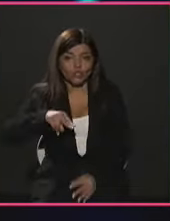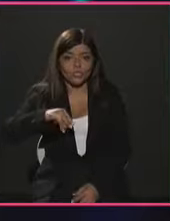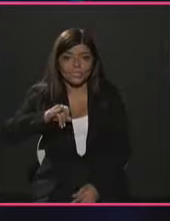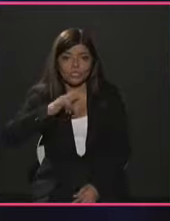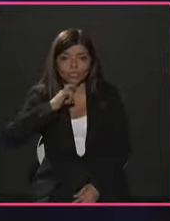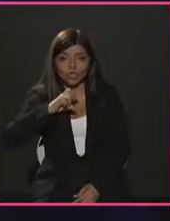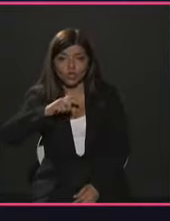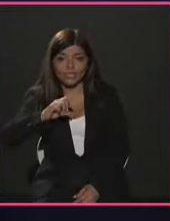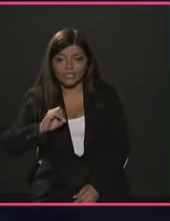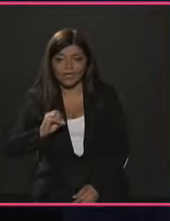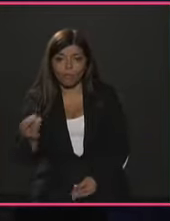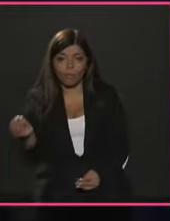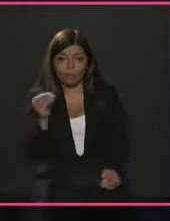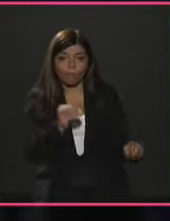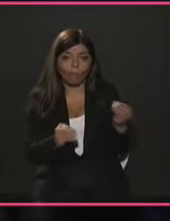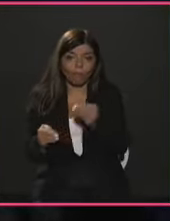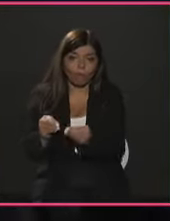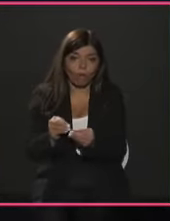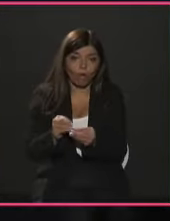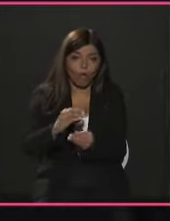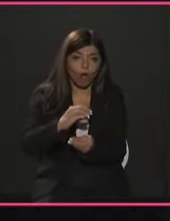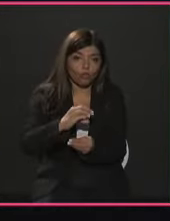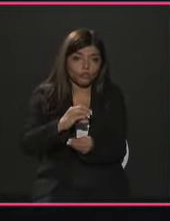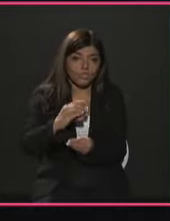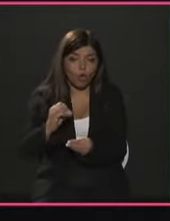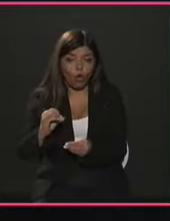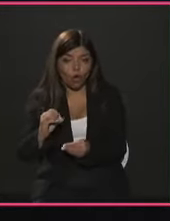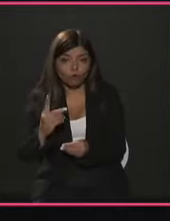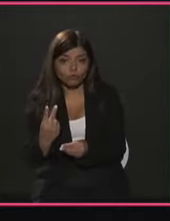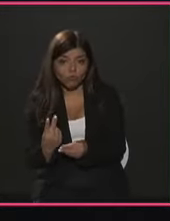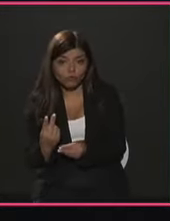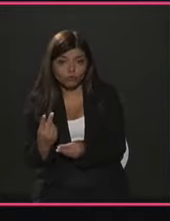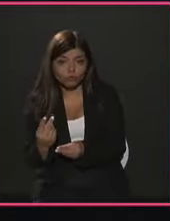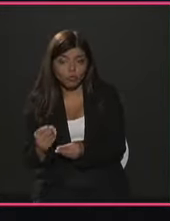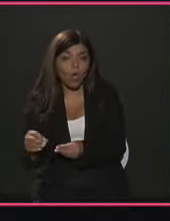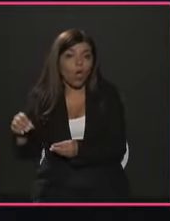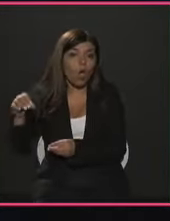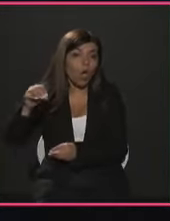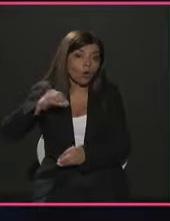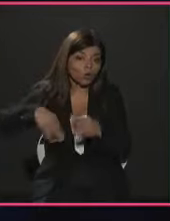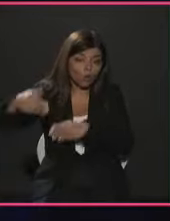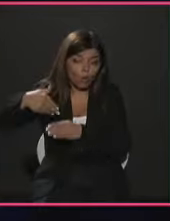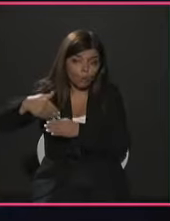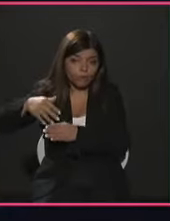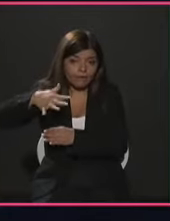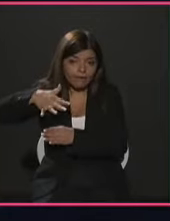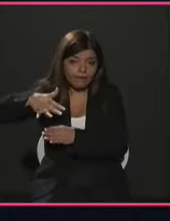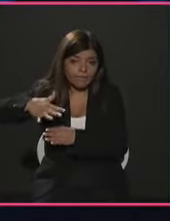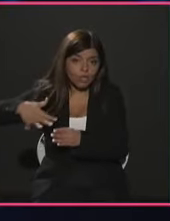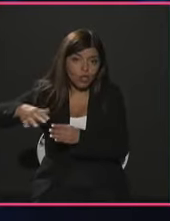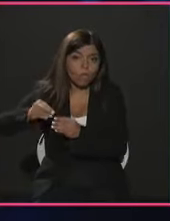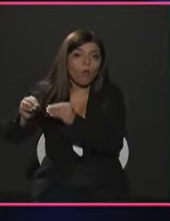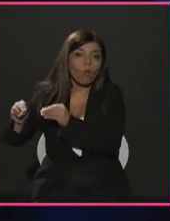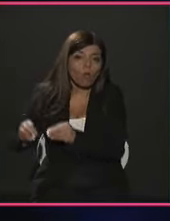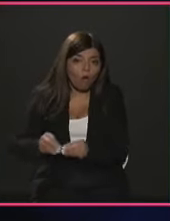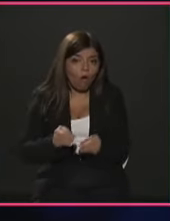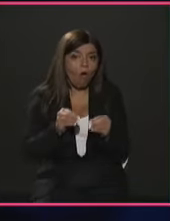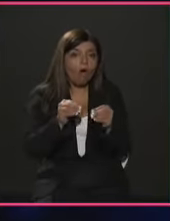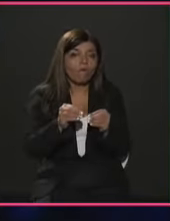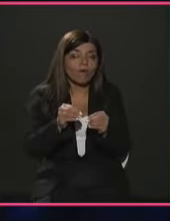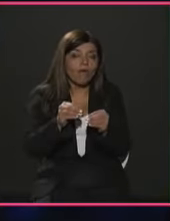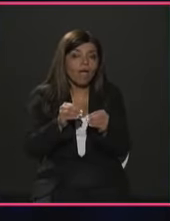amoníaco o lo junto con CO2 Y produzco algún tipo de combustible líquido puedo mover esos dos combustibles que son derivados del